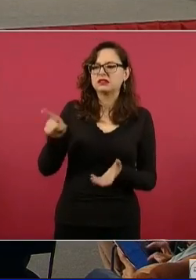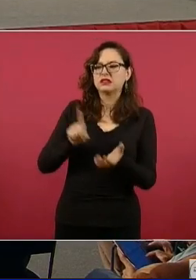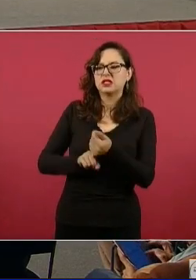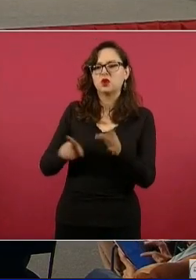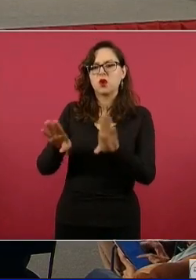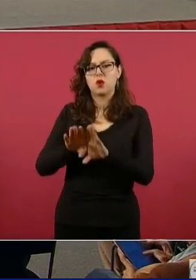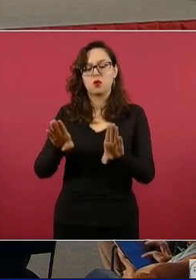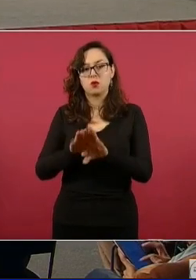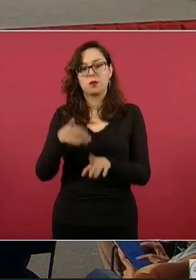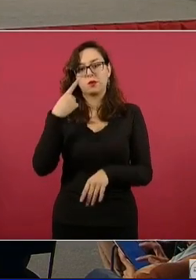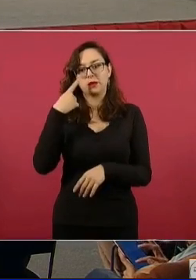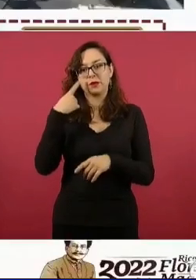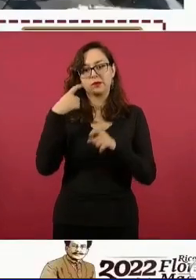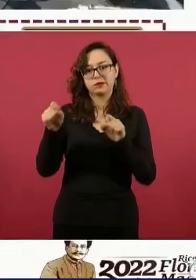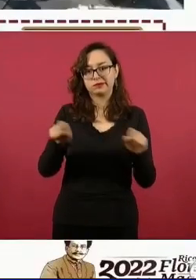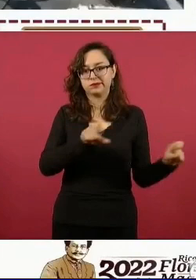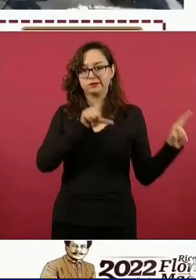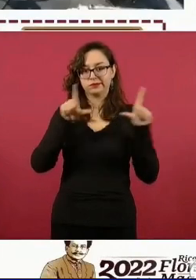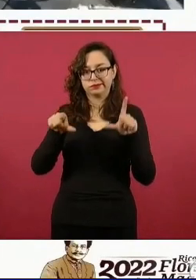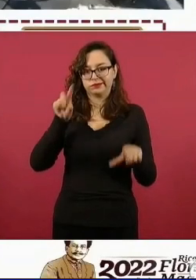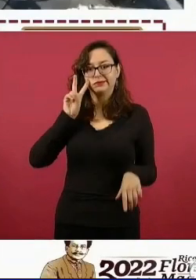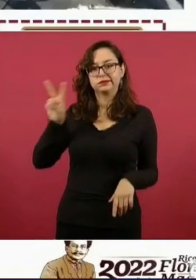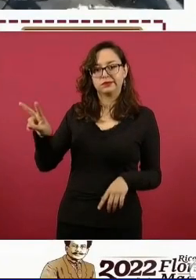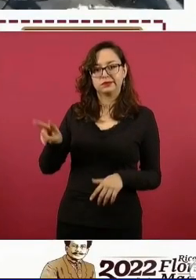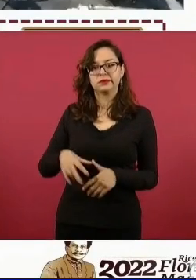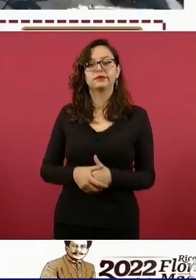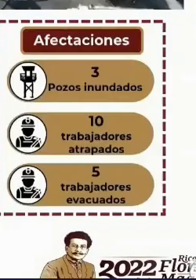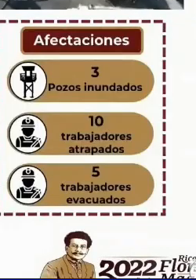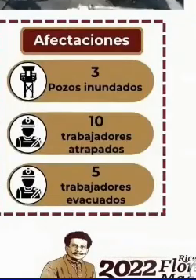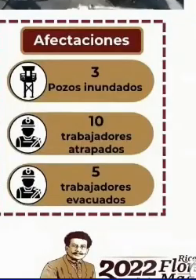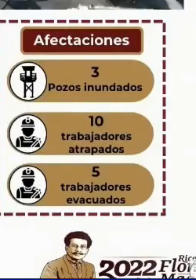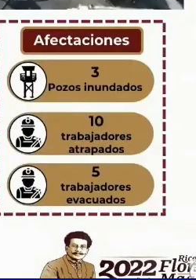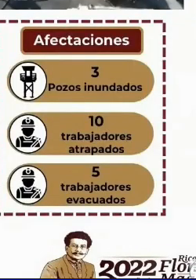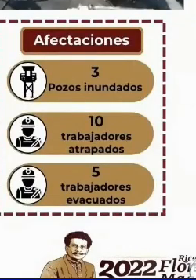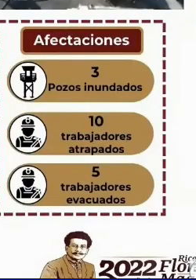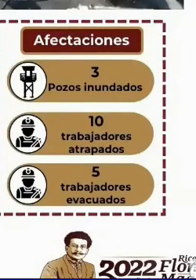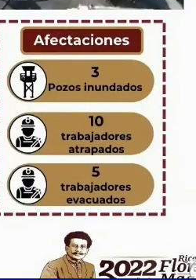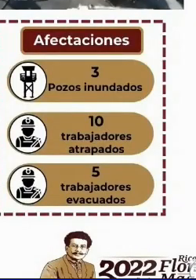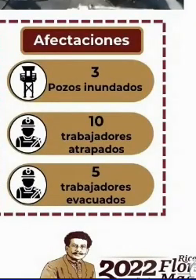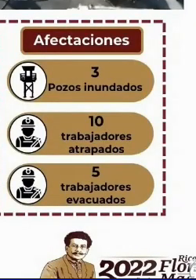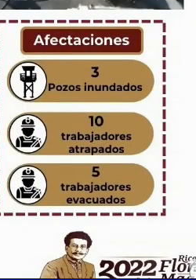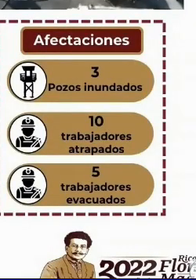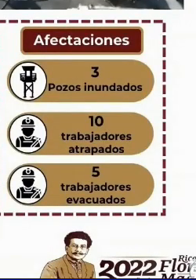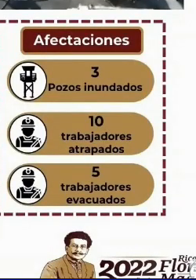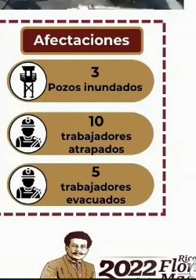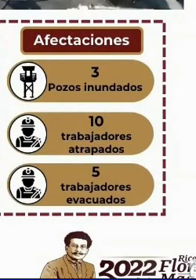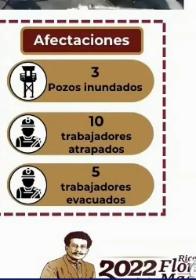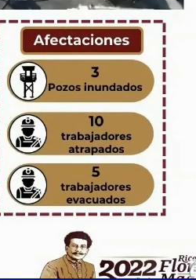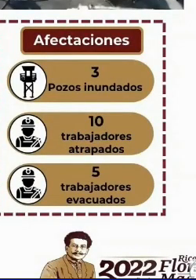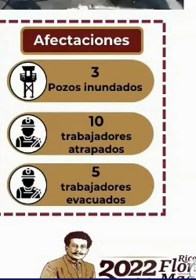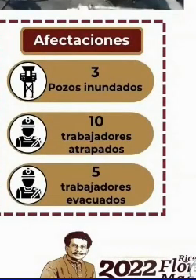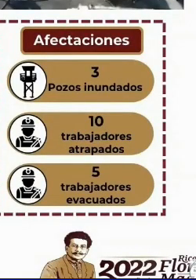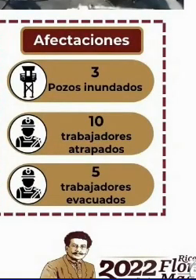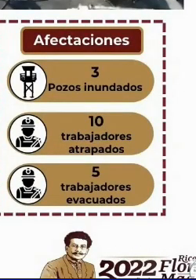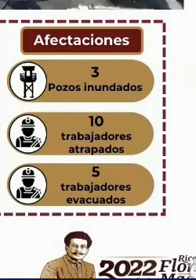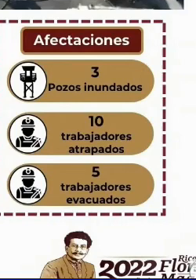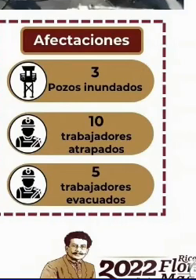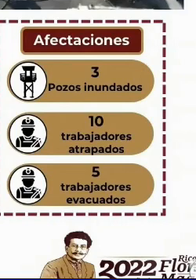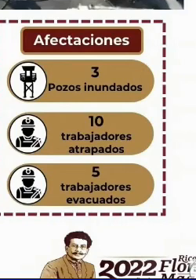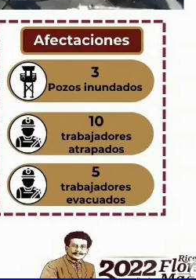trabajadores estaban en este pozo, el número uno del centro, trabajando con herramientas manual, por lo que